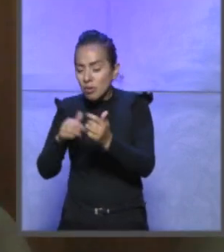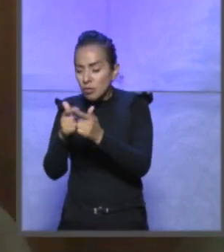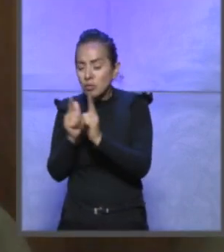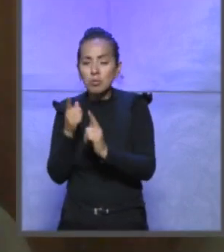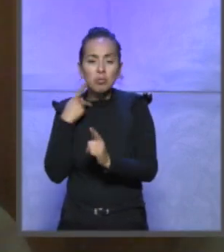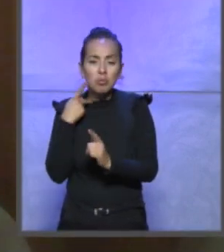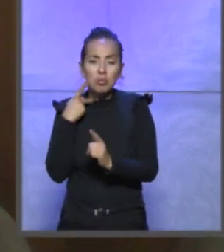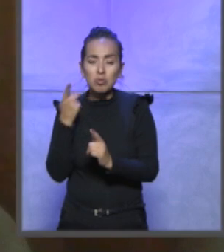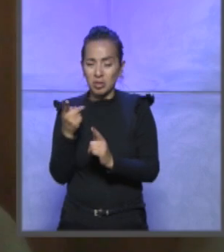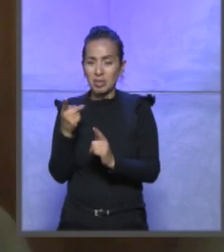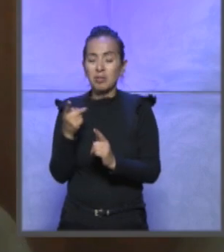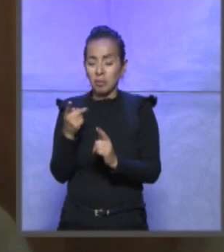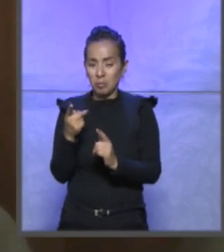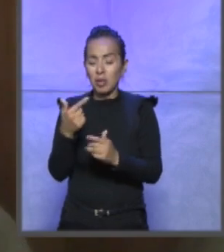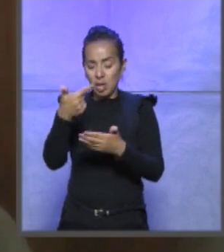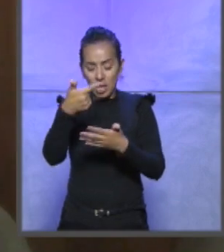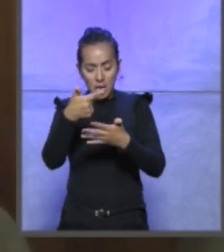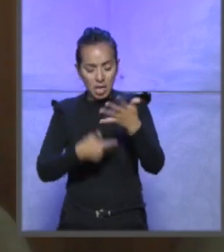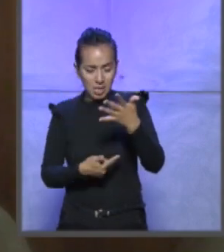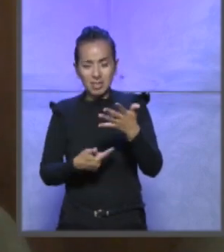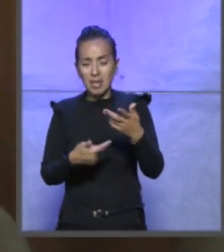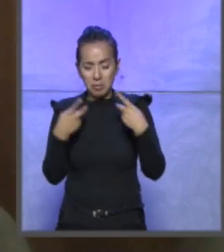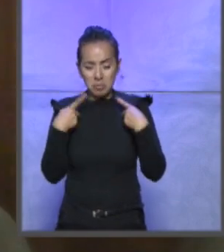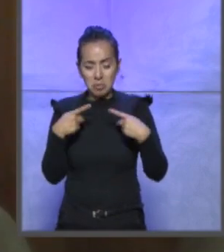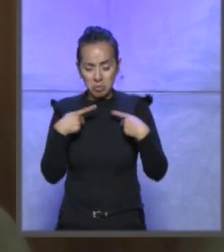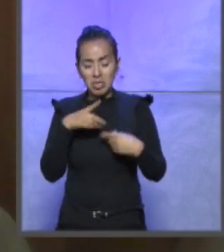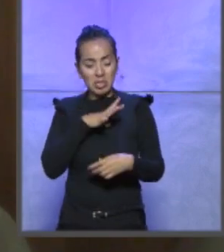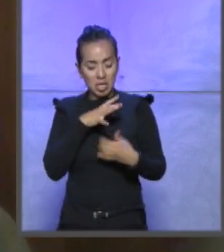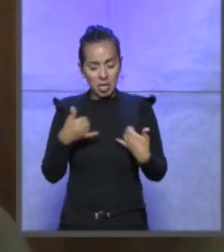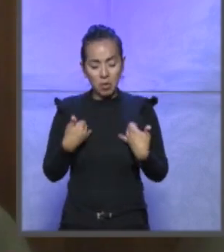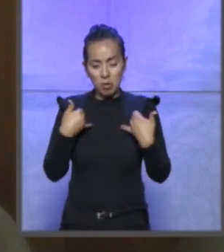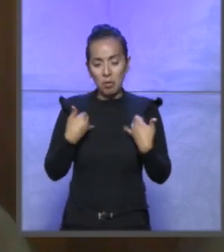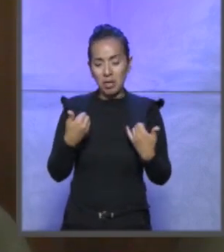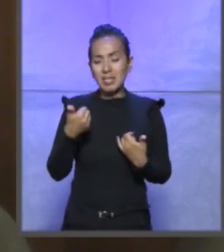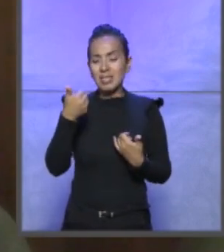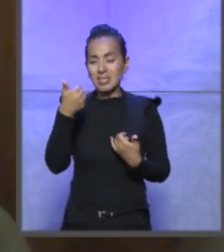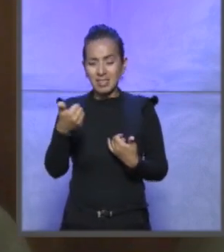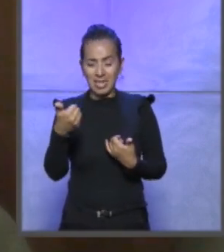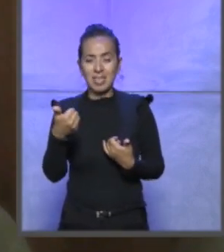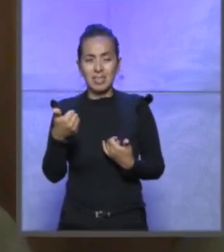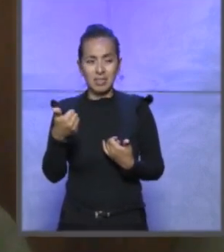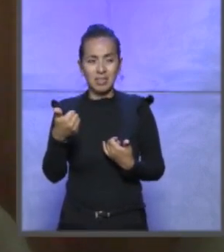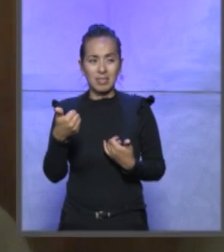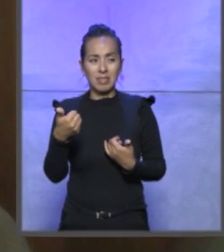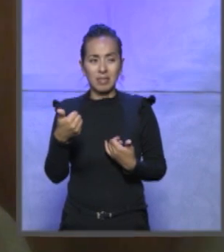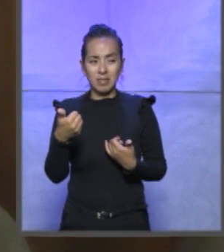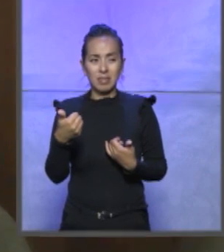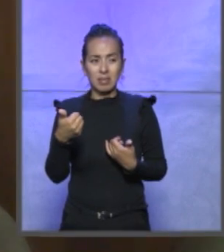partidos políticos un mínimo de registrar. En el caso de las diputaciones pedimos que fueran 6 diputados, 6